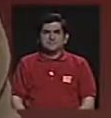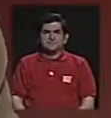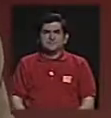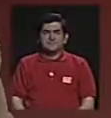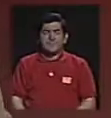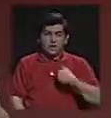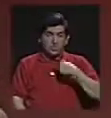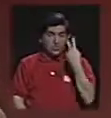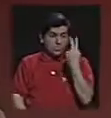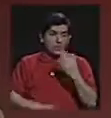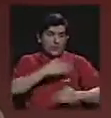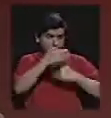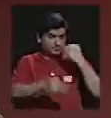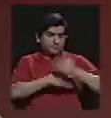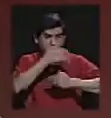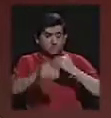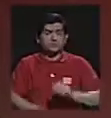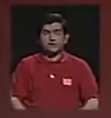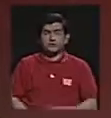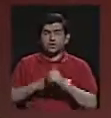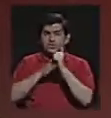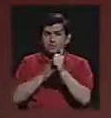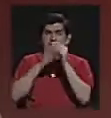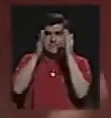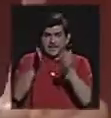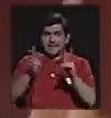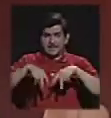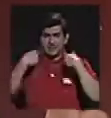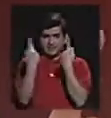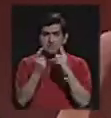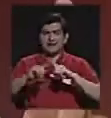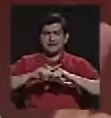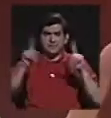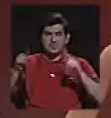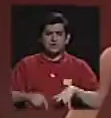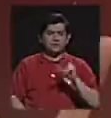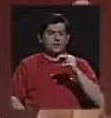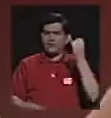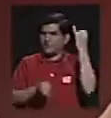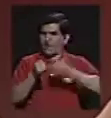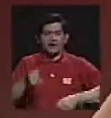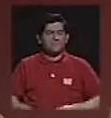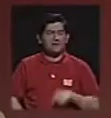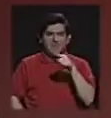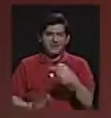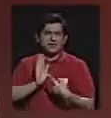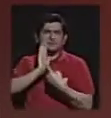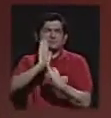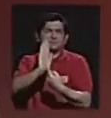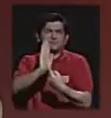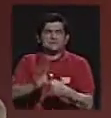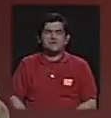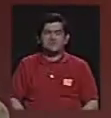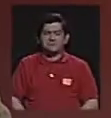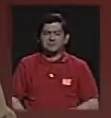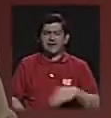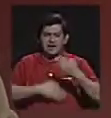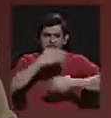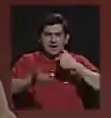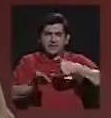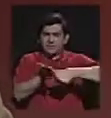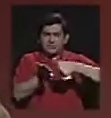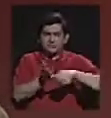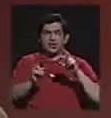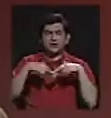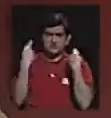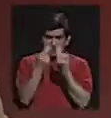uno ha visto movimientos de dirigencia partidaria, pero no es la dirigencia que va a terminar dando la cara electoral, teniendo